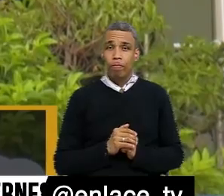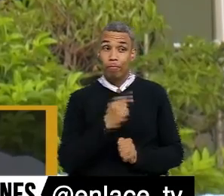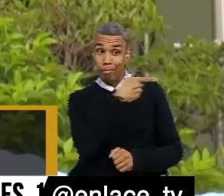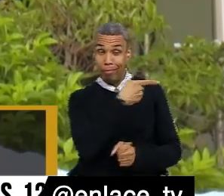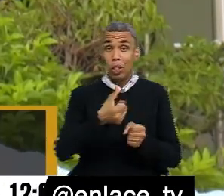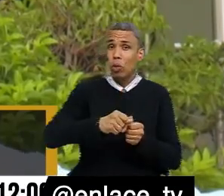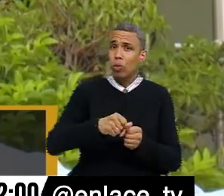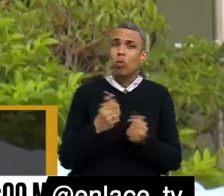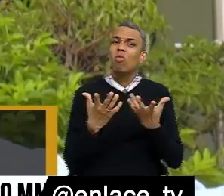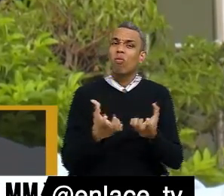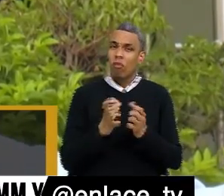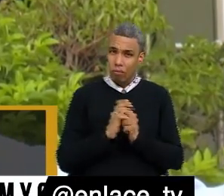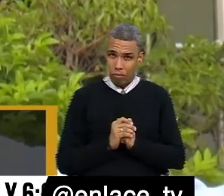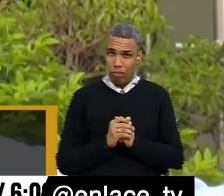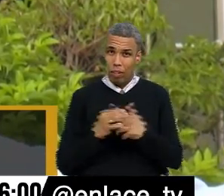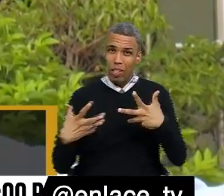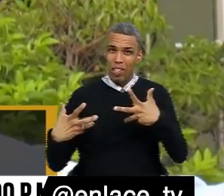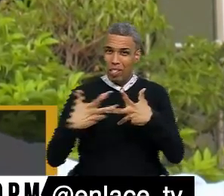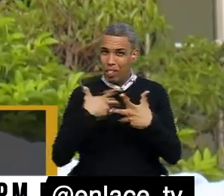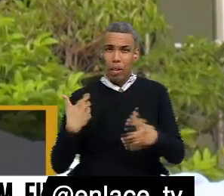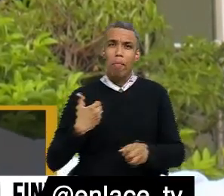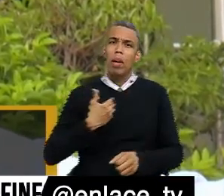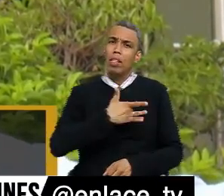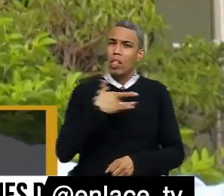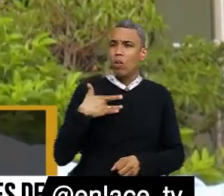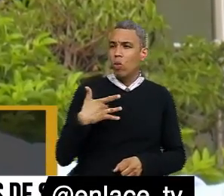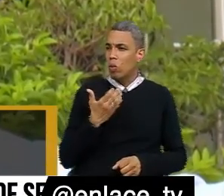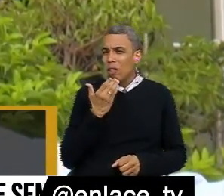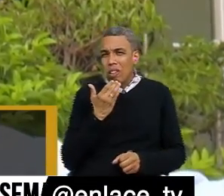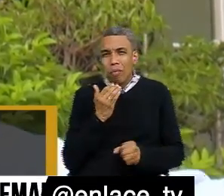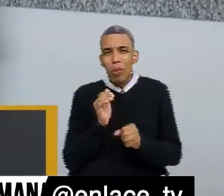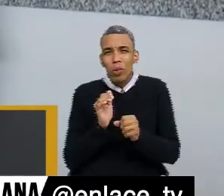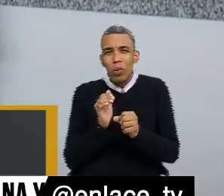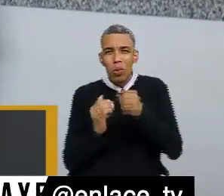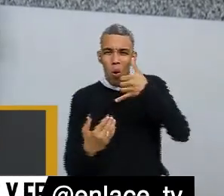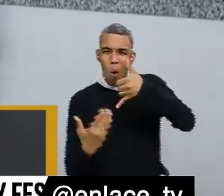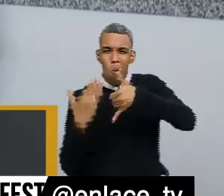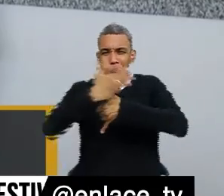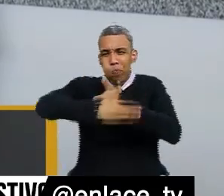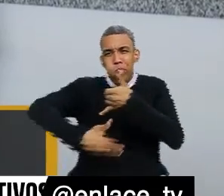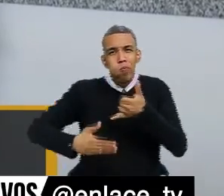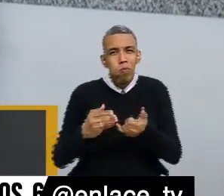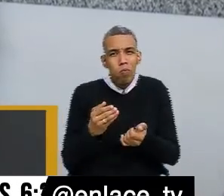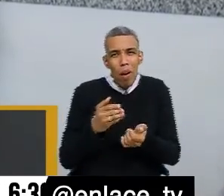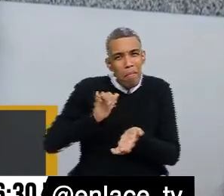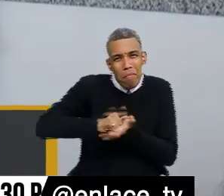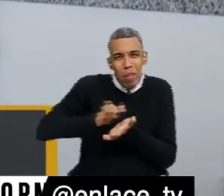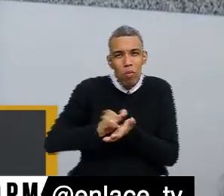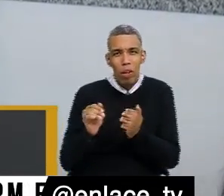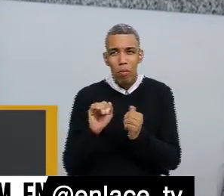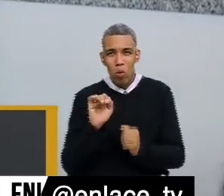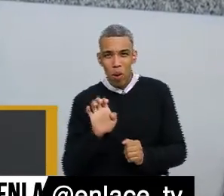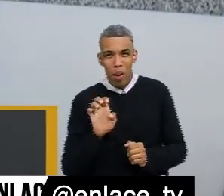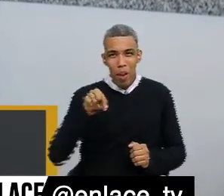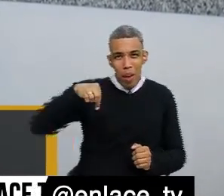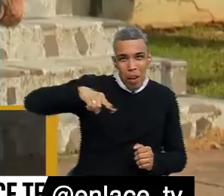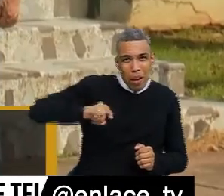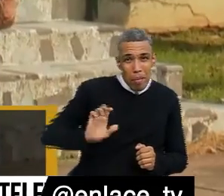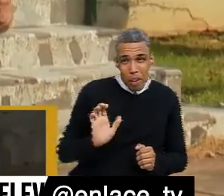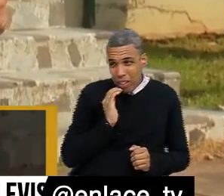sistema de seguridad que tienen las EPS hoy en todo el país. O sea que los dineros ya no se han manejado directamente por